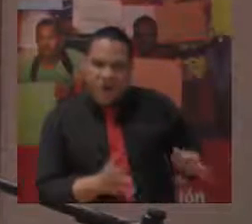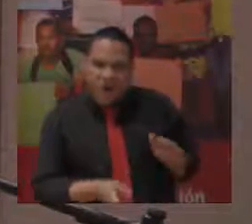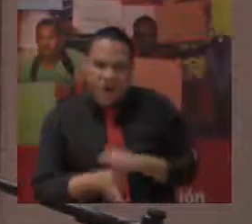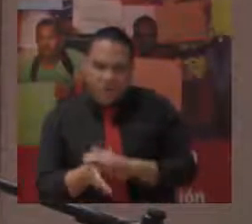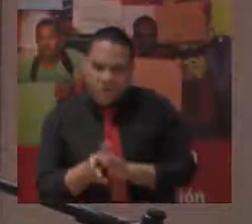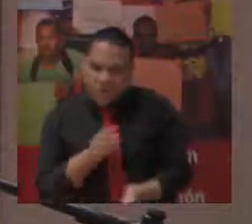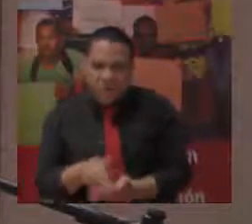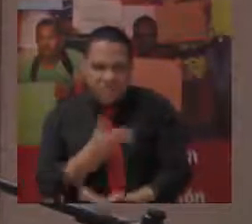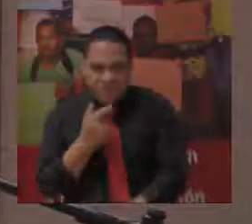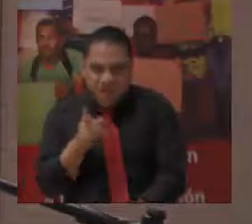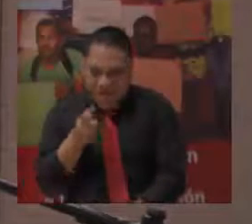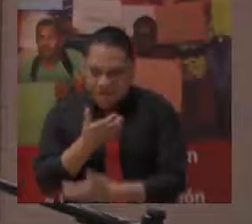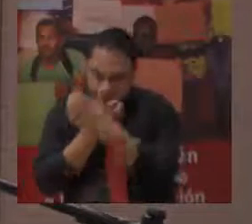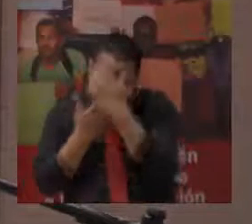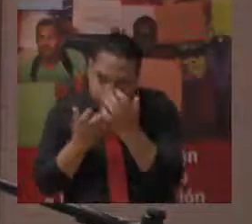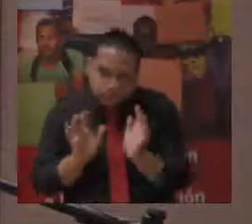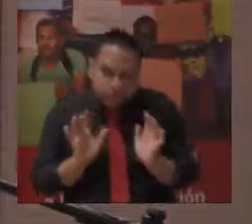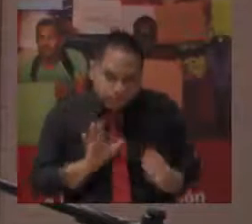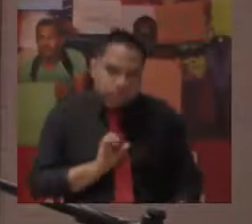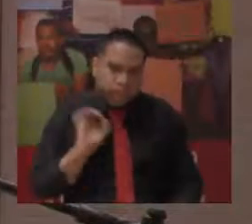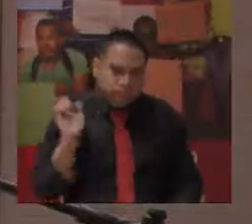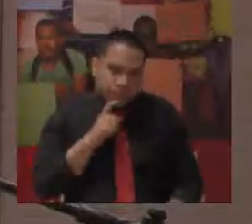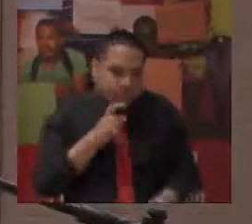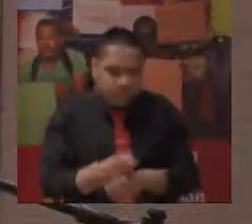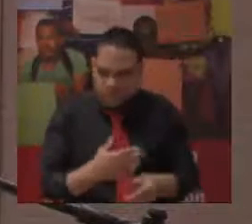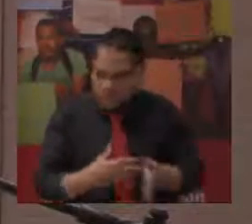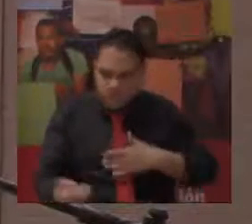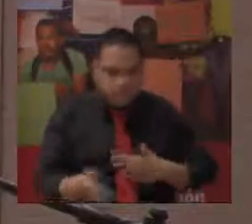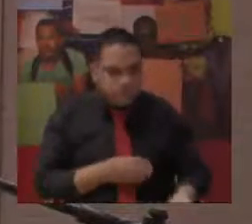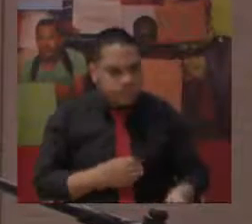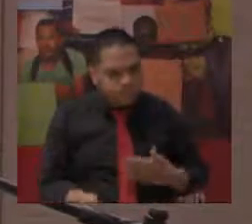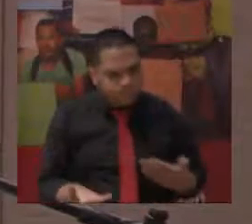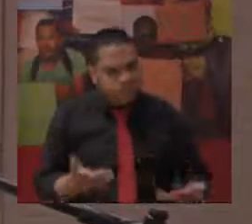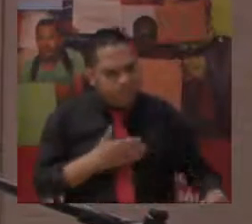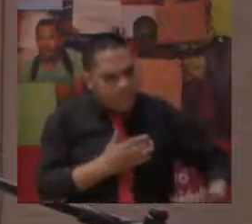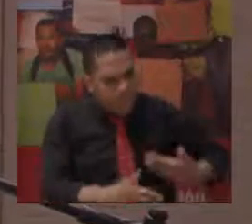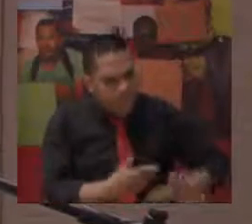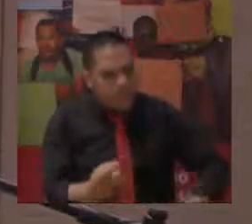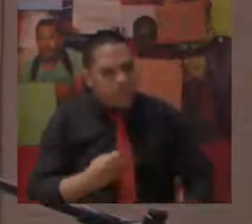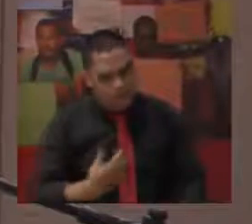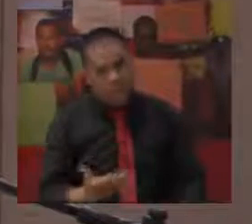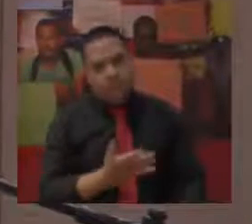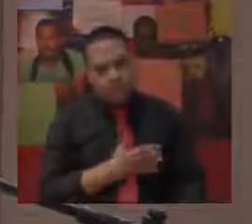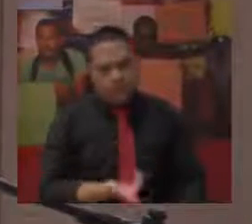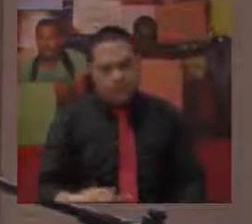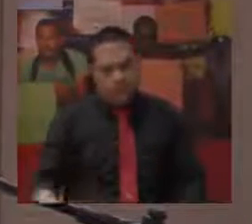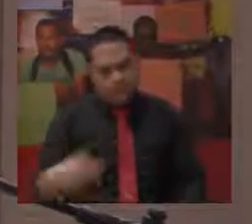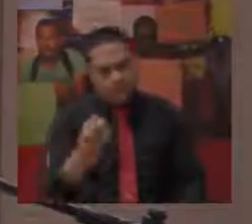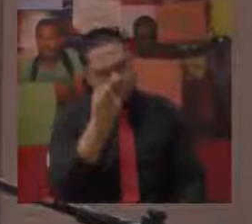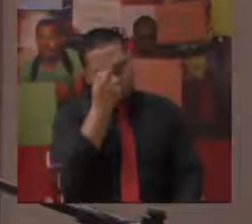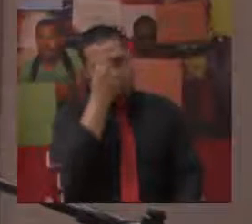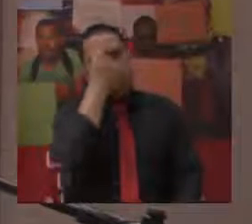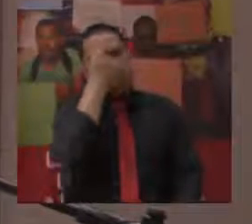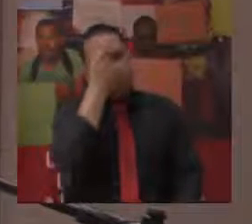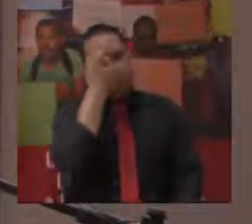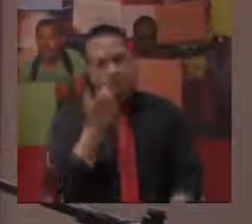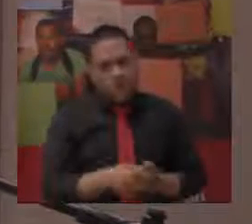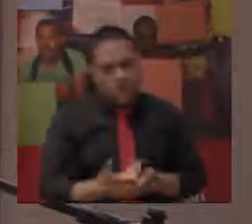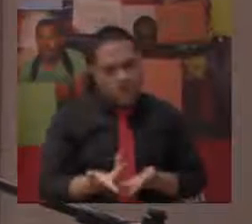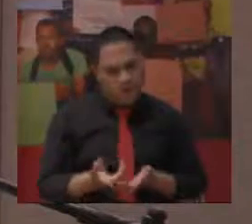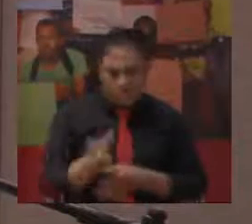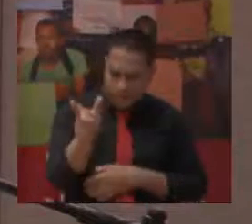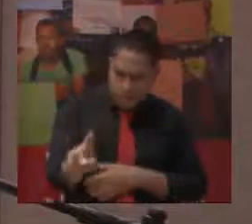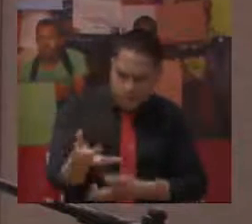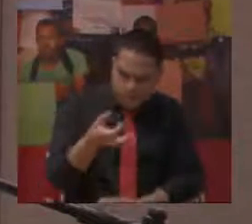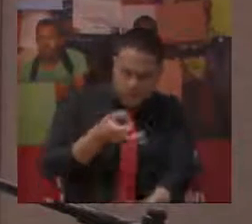pero mayoritariamente este ha sido un ejercicio de oportunidades, insisto, un ejercicio de entender al otro, de ponernos en los zapatos del